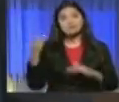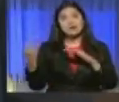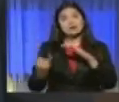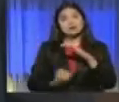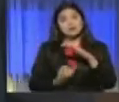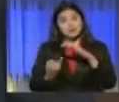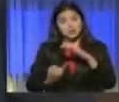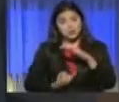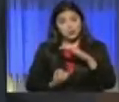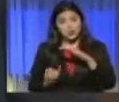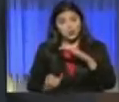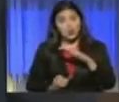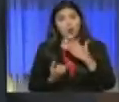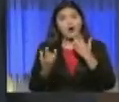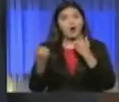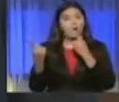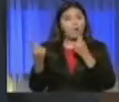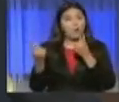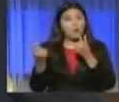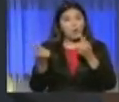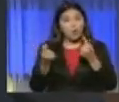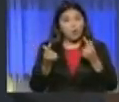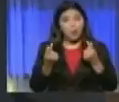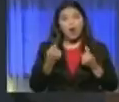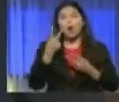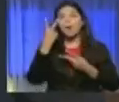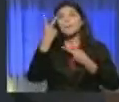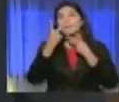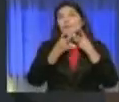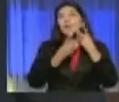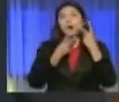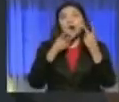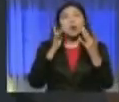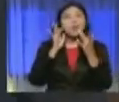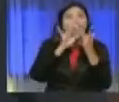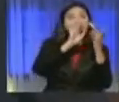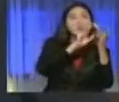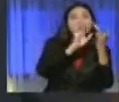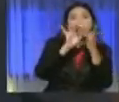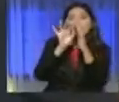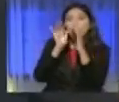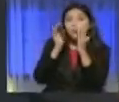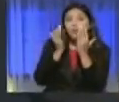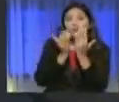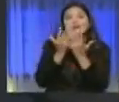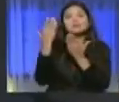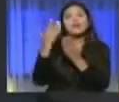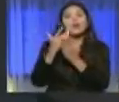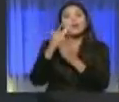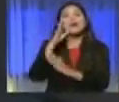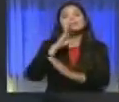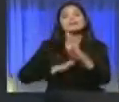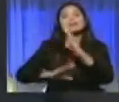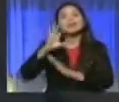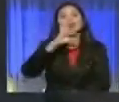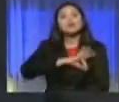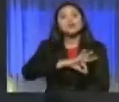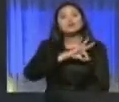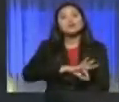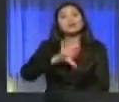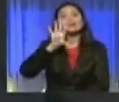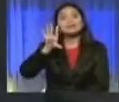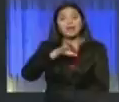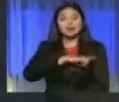de Economía y Política Mundial de la Academia de Ciencias Sociales de China y